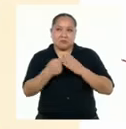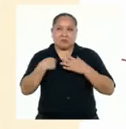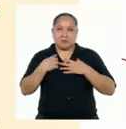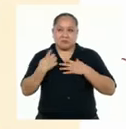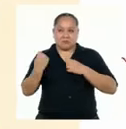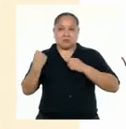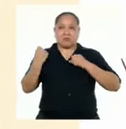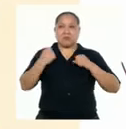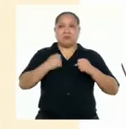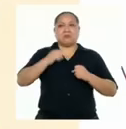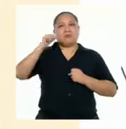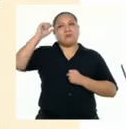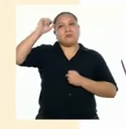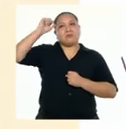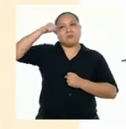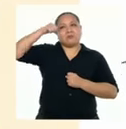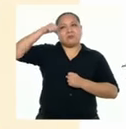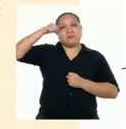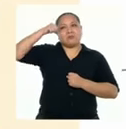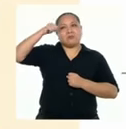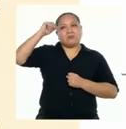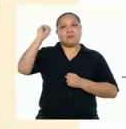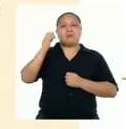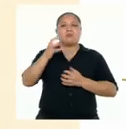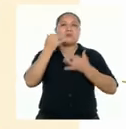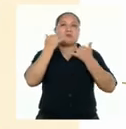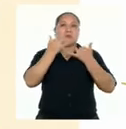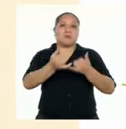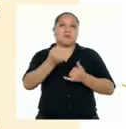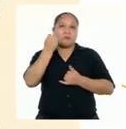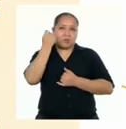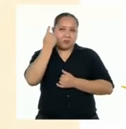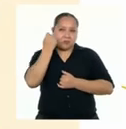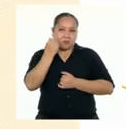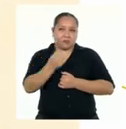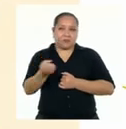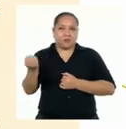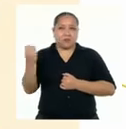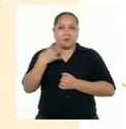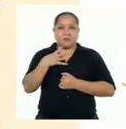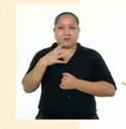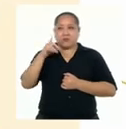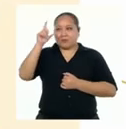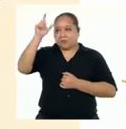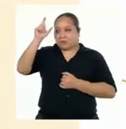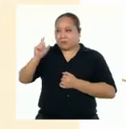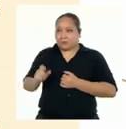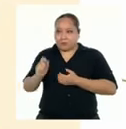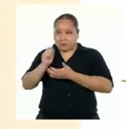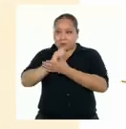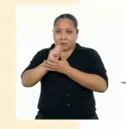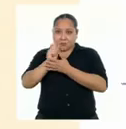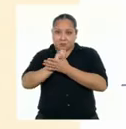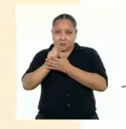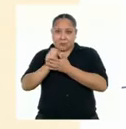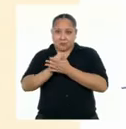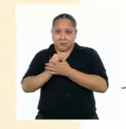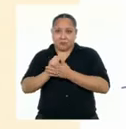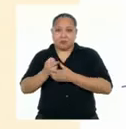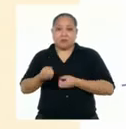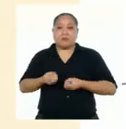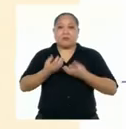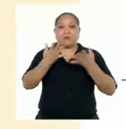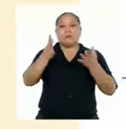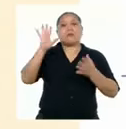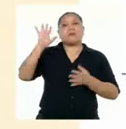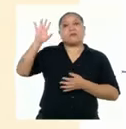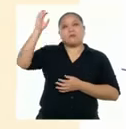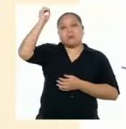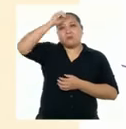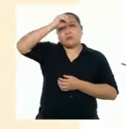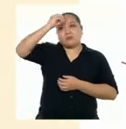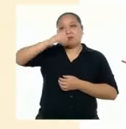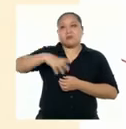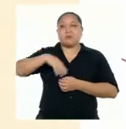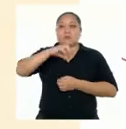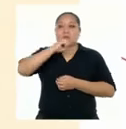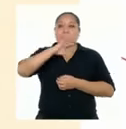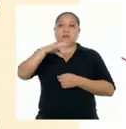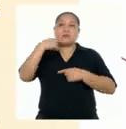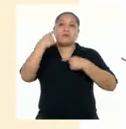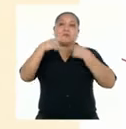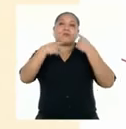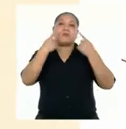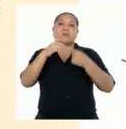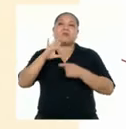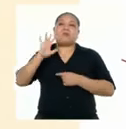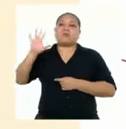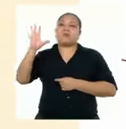que", o "y ahora entiendo", nos dicen que la autora está expresando su punto de vista, es decir, enfatizan que se está